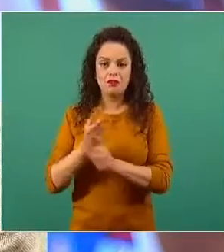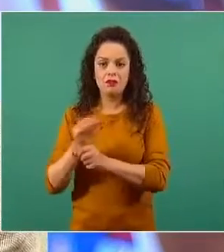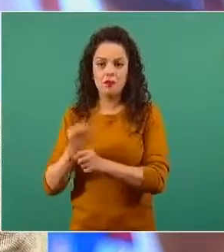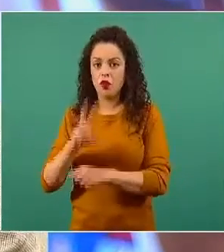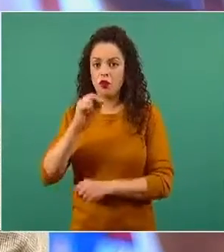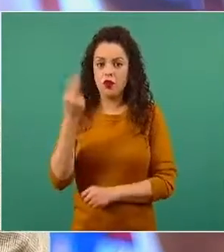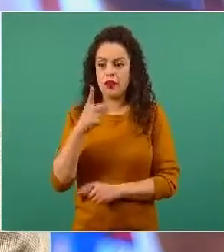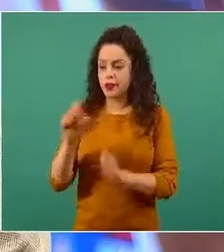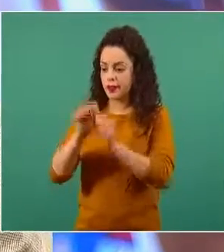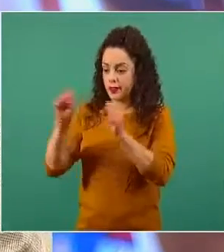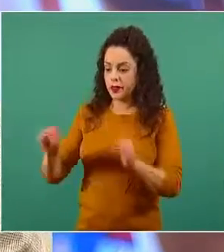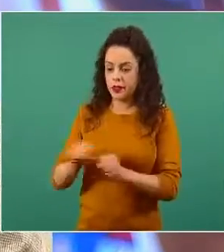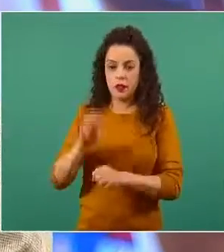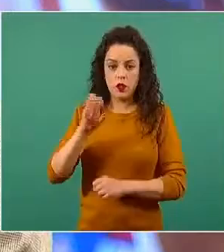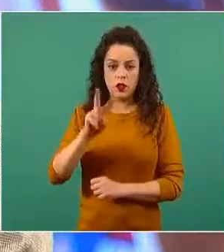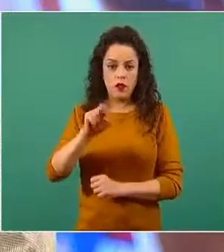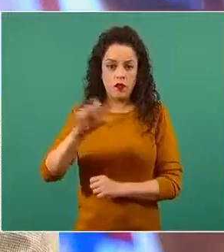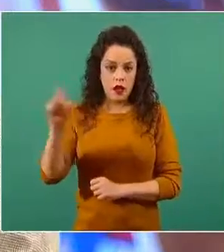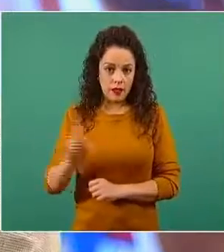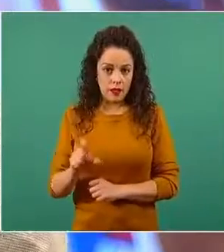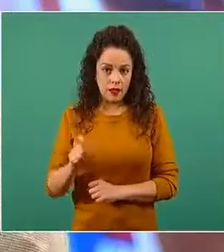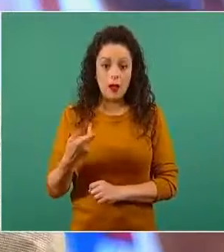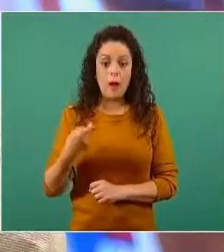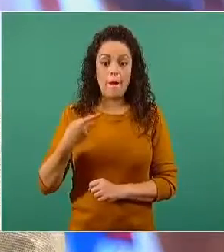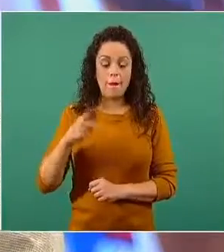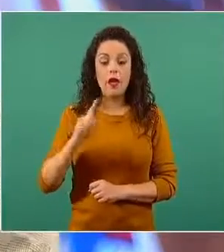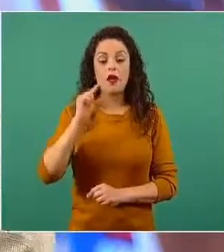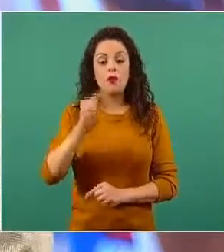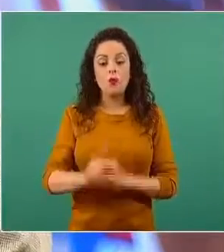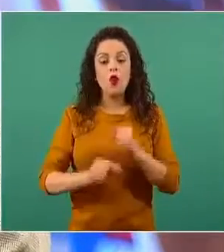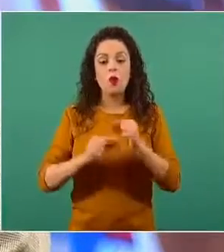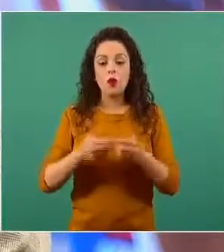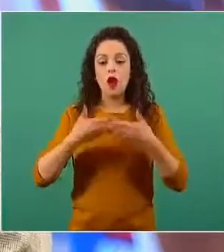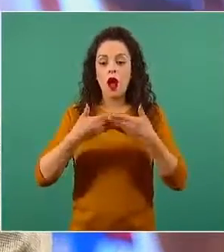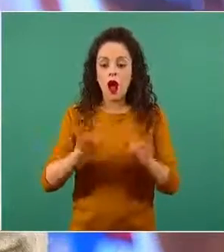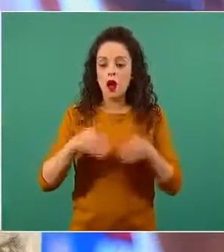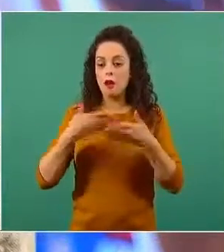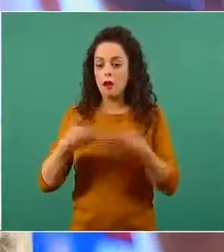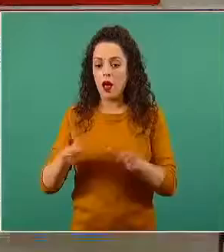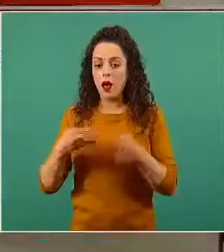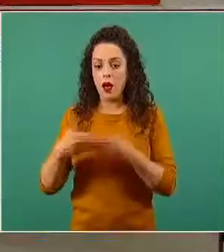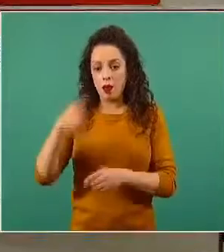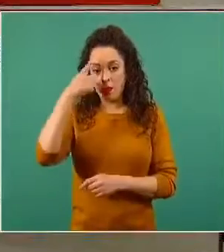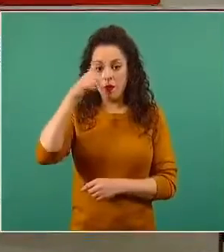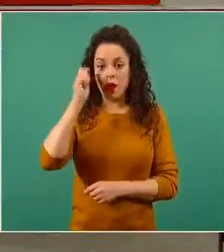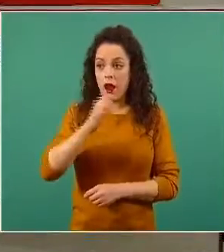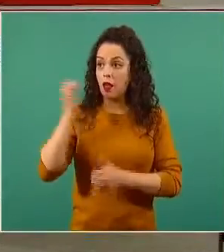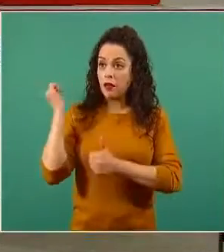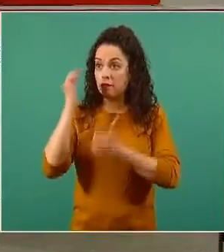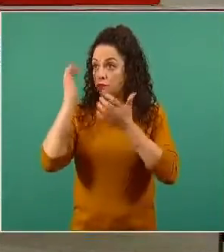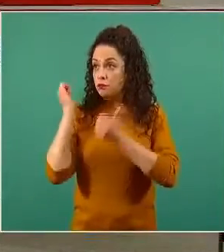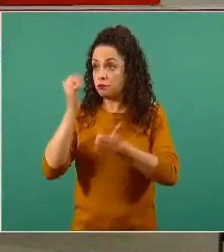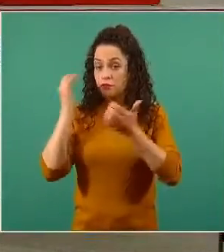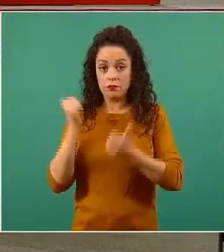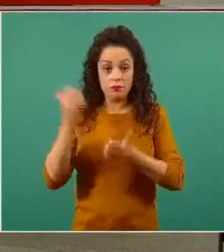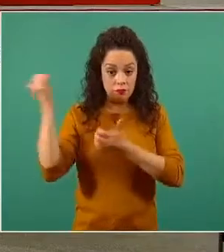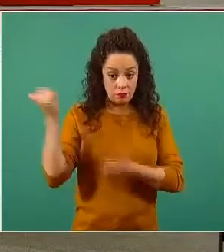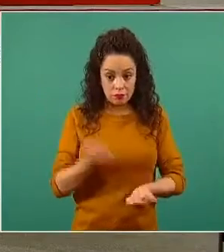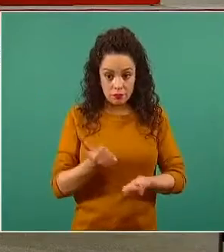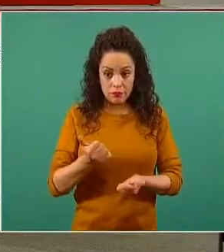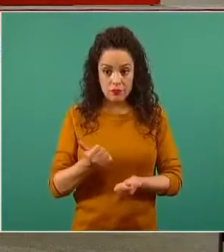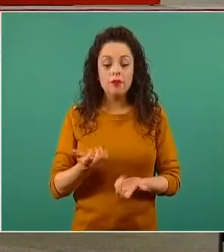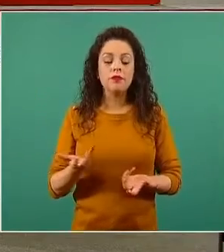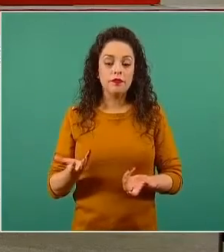mecanismo COVAX. Y conforme se han ido abriendo las rondas de abastecimiento, hemos ido tomando decisiones sobre